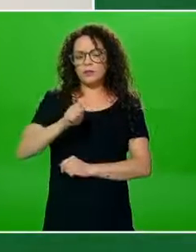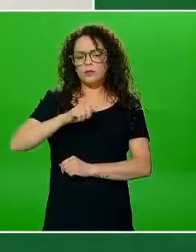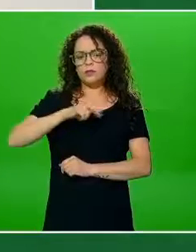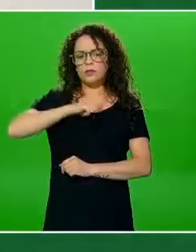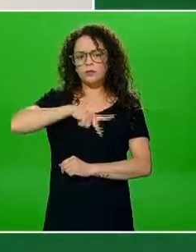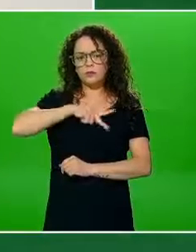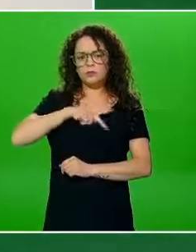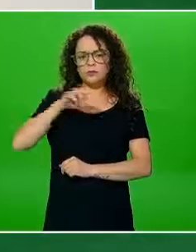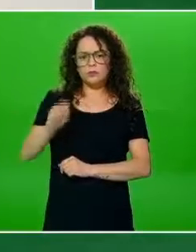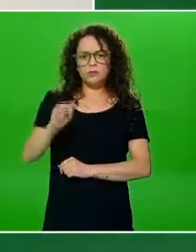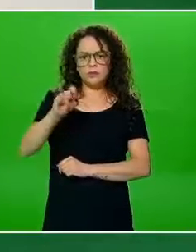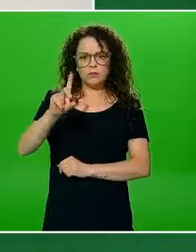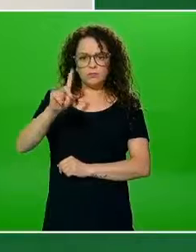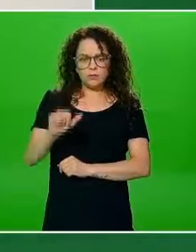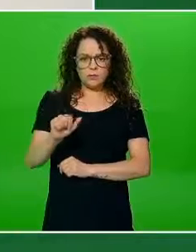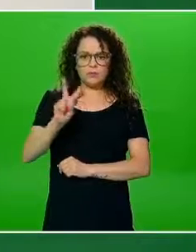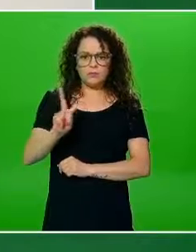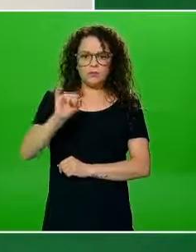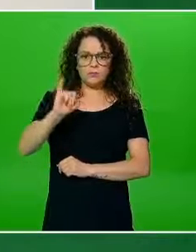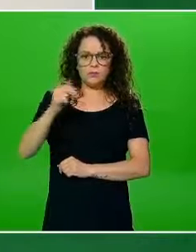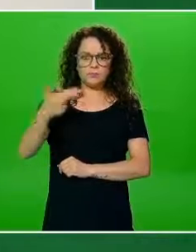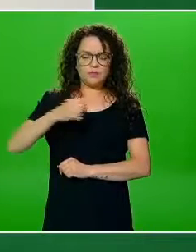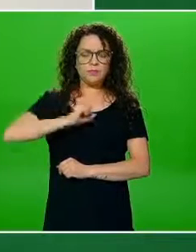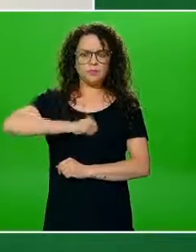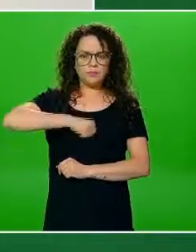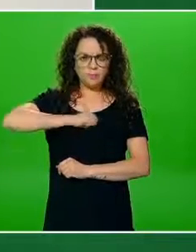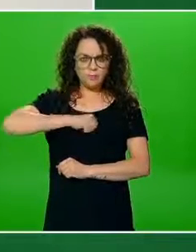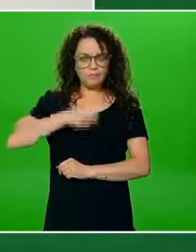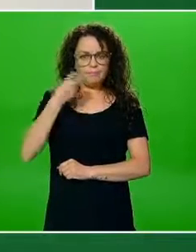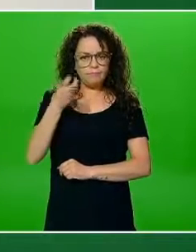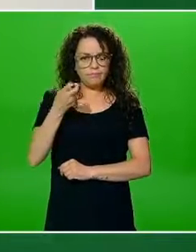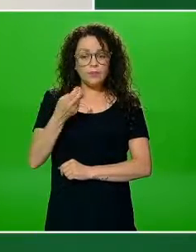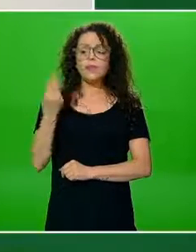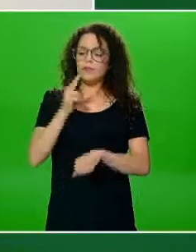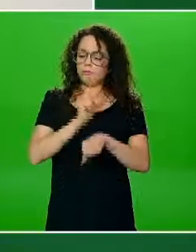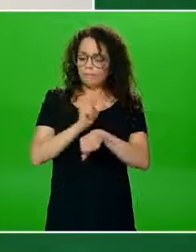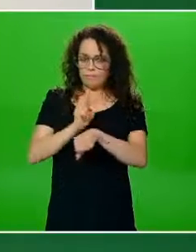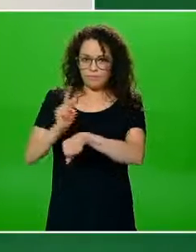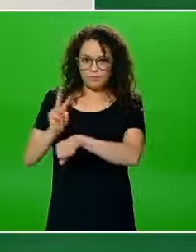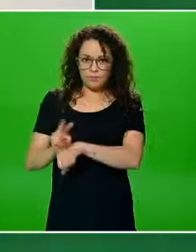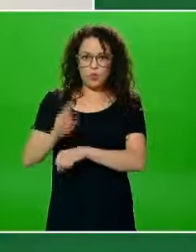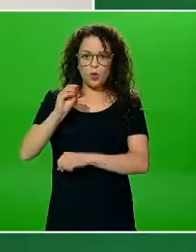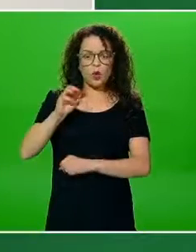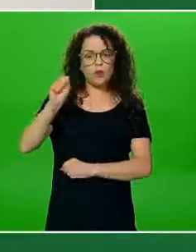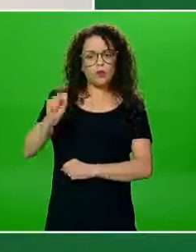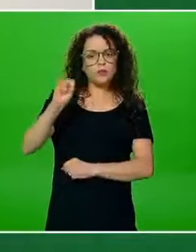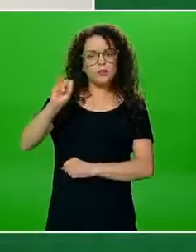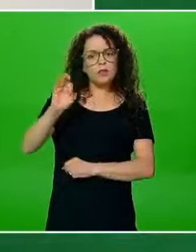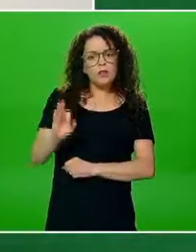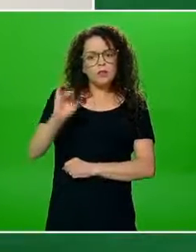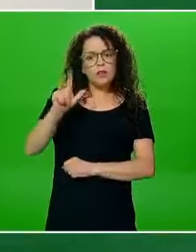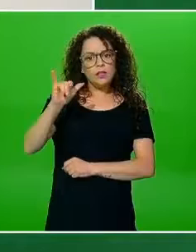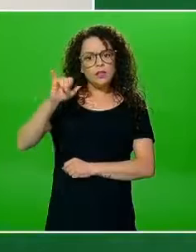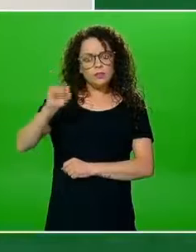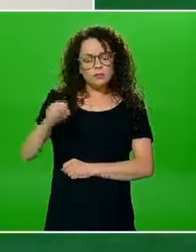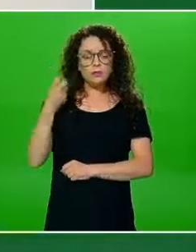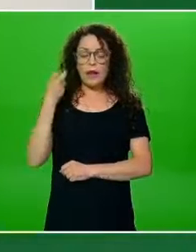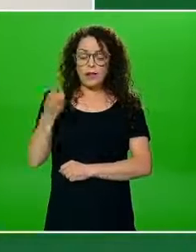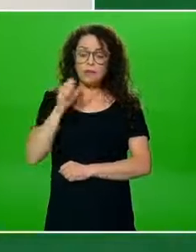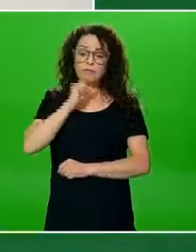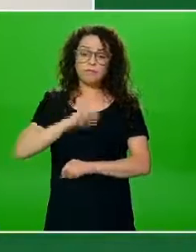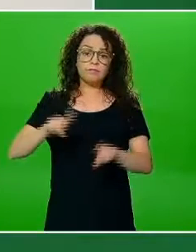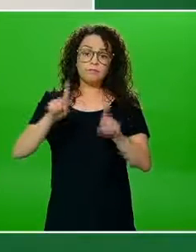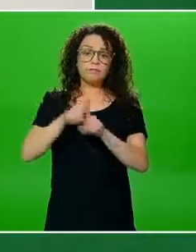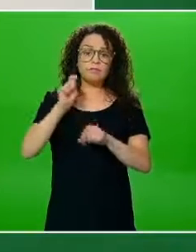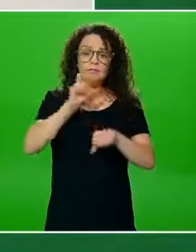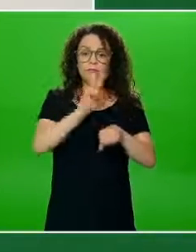dirección de área también la vigilancia de VIH y sífilis congénita. Y pues finalmente también tenemos